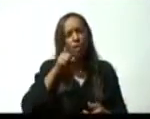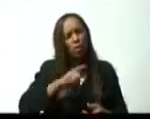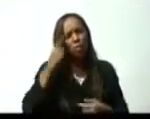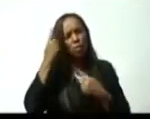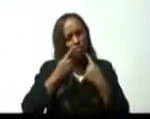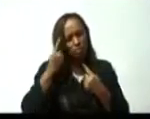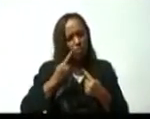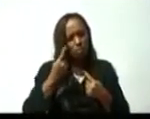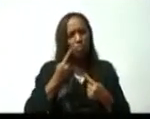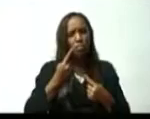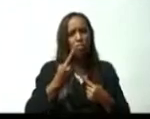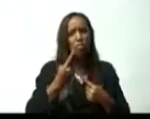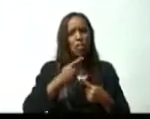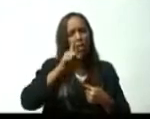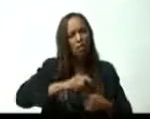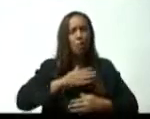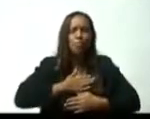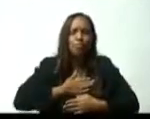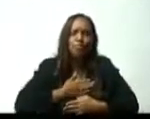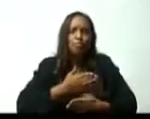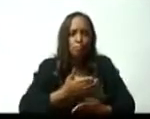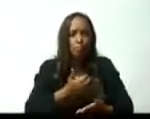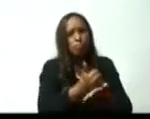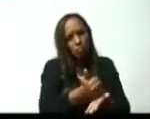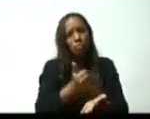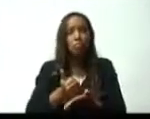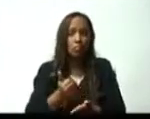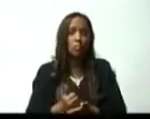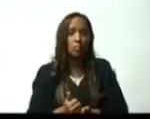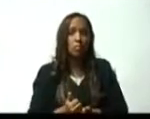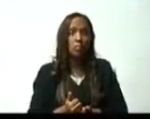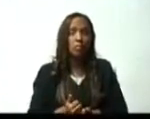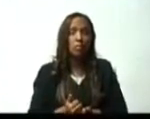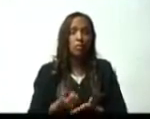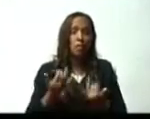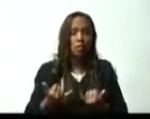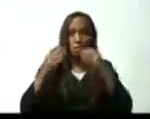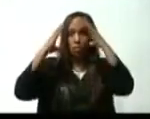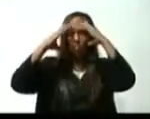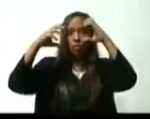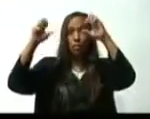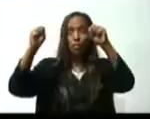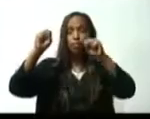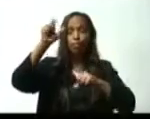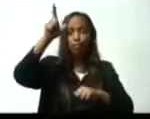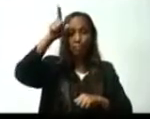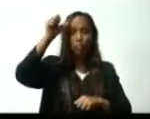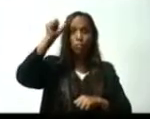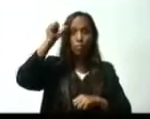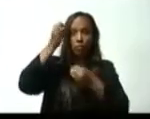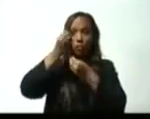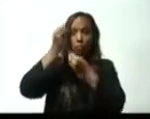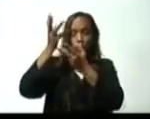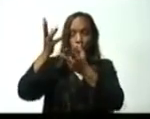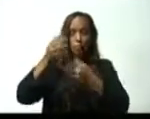al presidente Luis Abinader le quiero informar de que nosotros todos somos